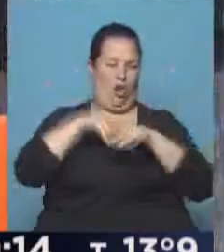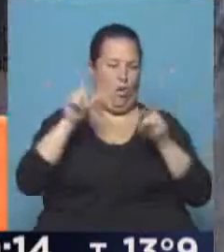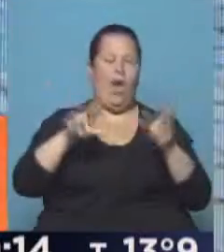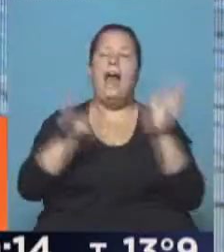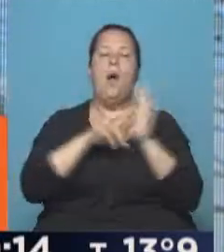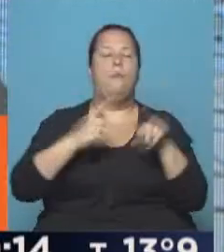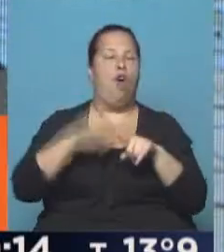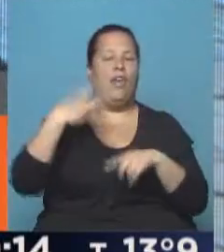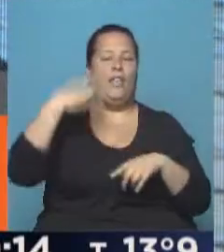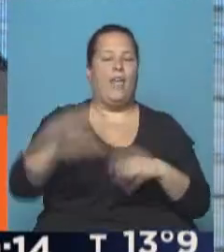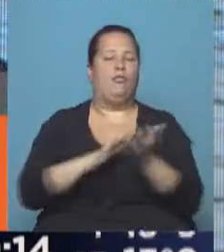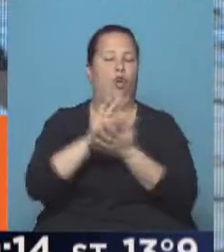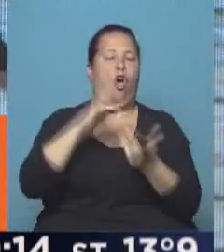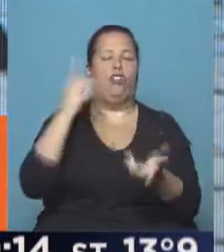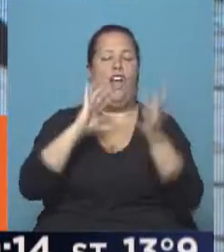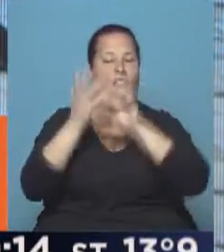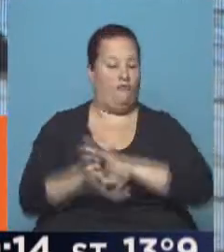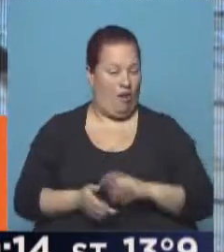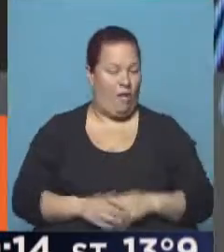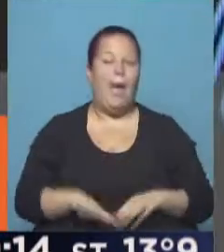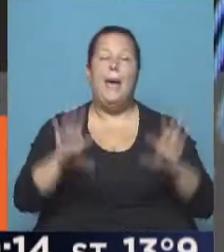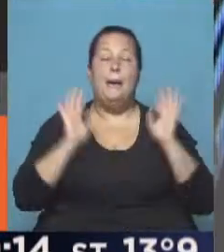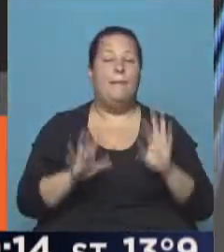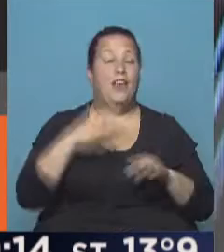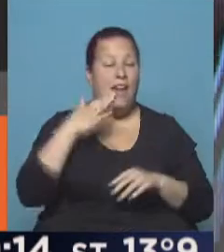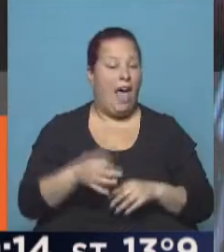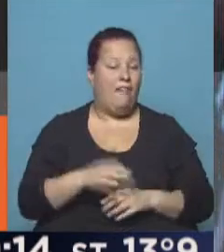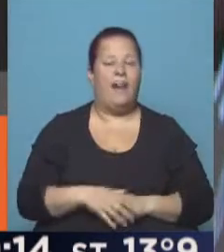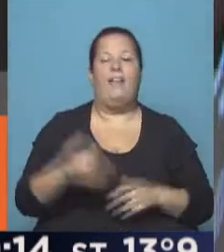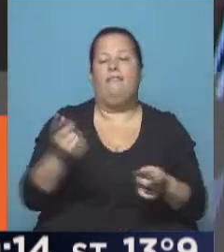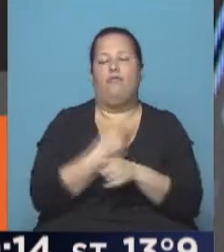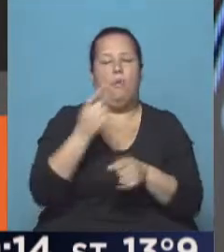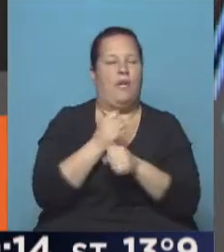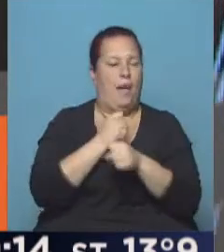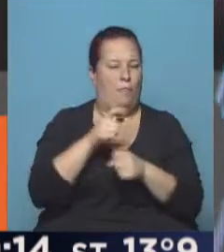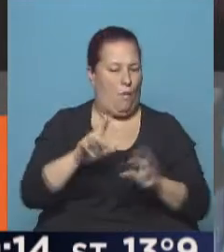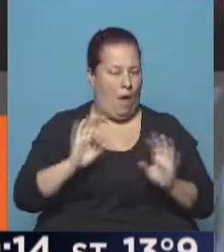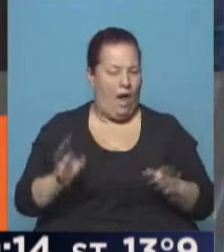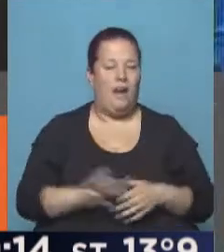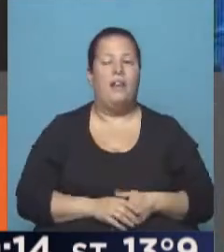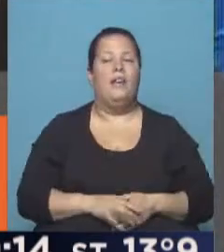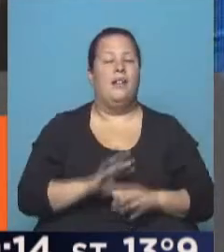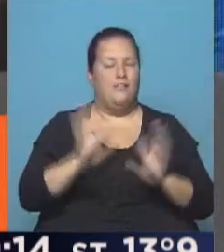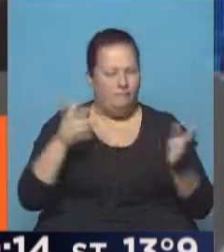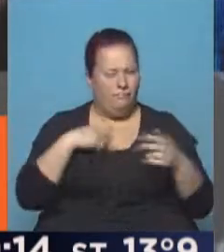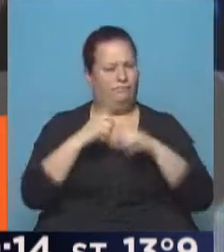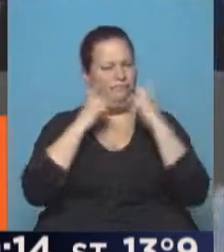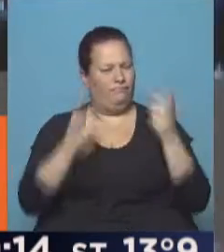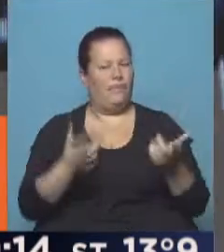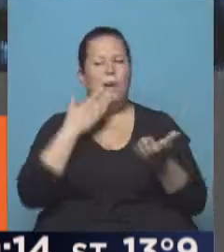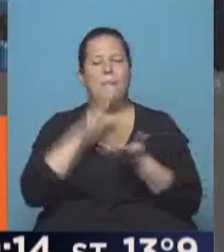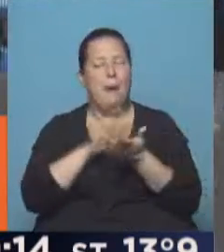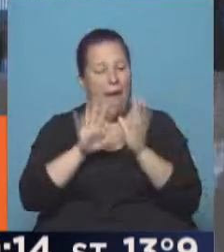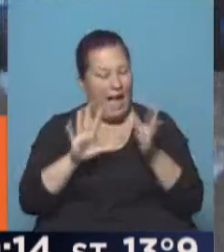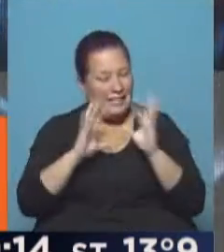resoluciones políticas las tienen que resolver de otra manera. Bien. Pero la realidad es que uno no puede aprobar este documento. Y de hecho llama la atención que un documento